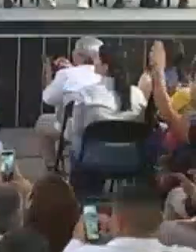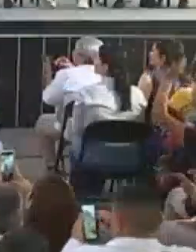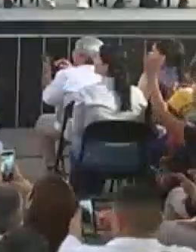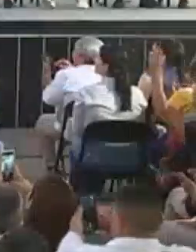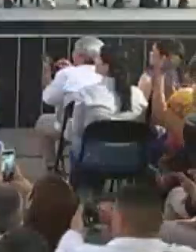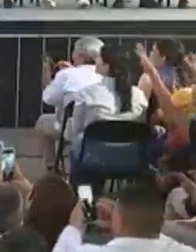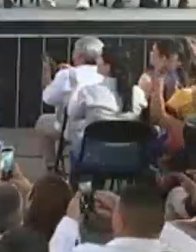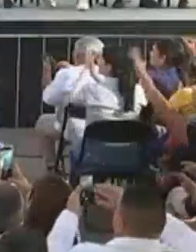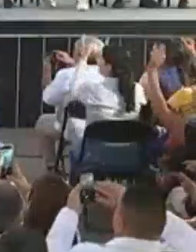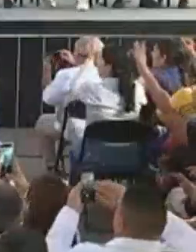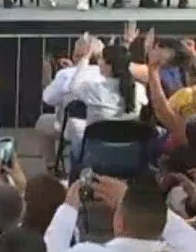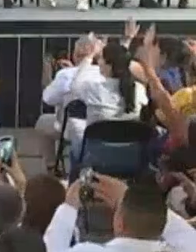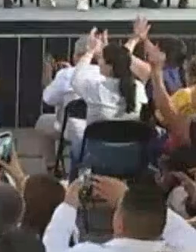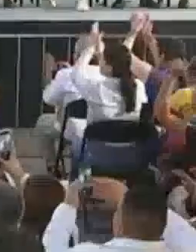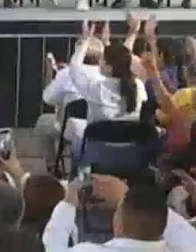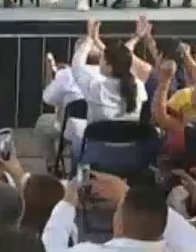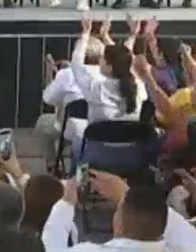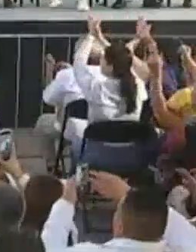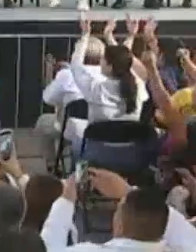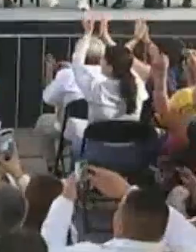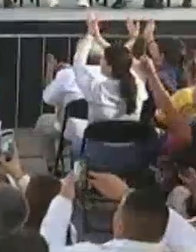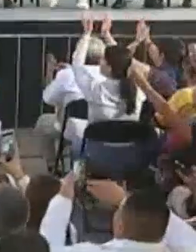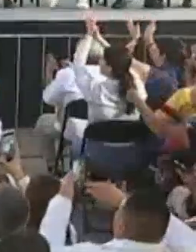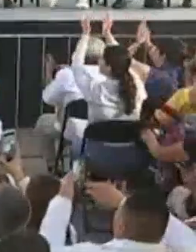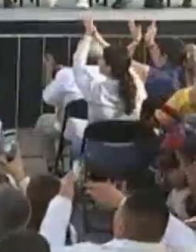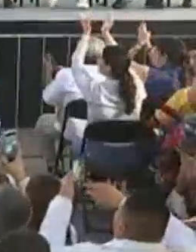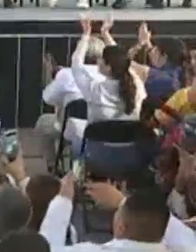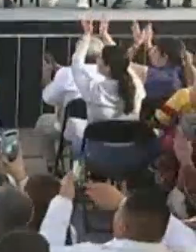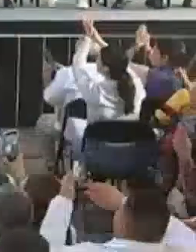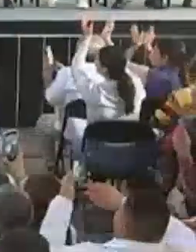¡Arriba las mujeres!